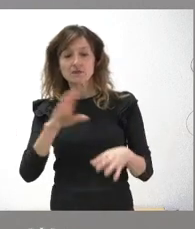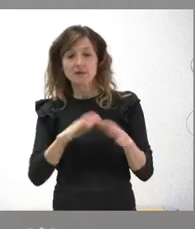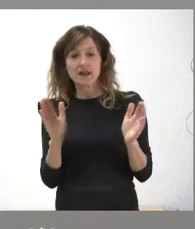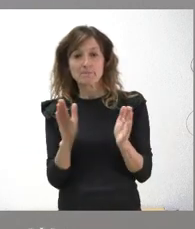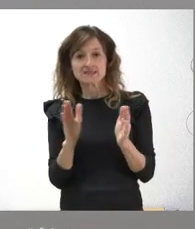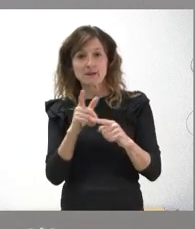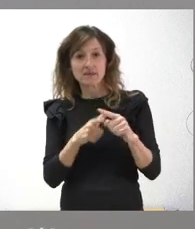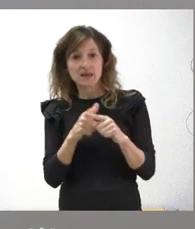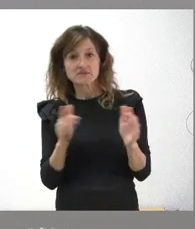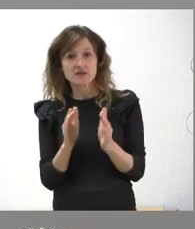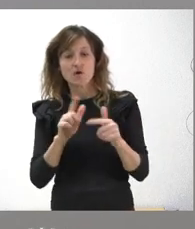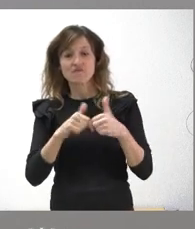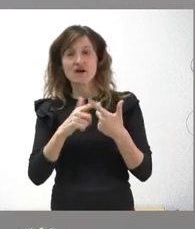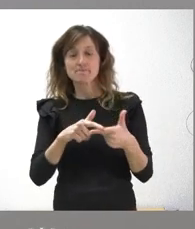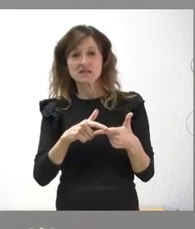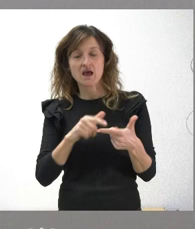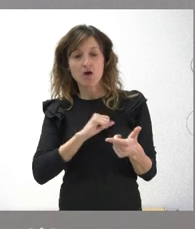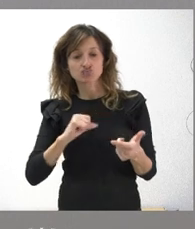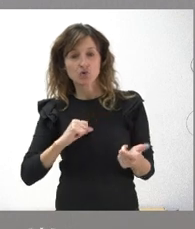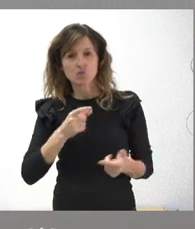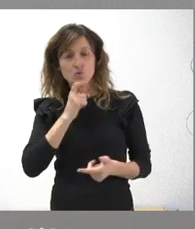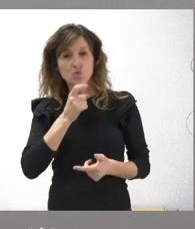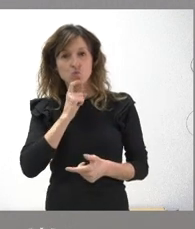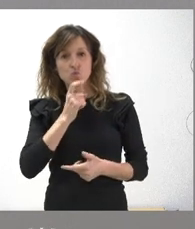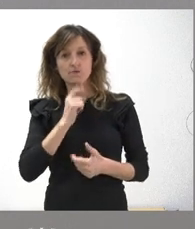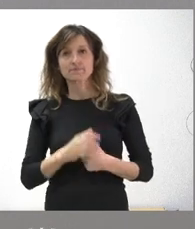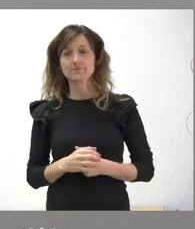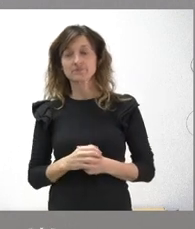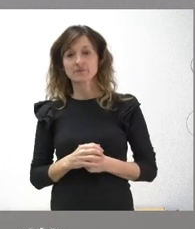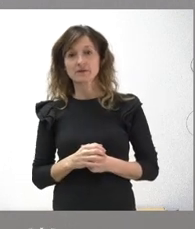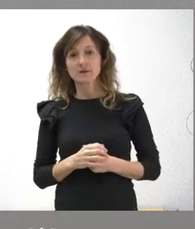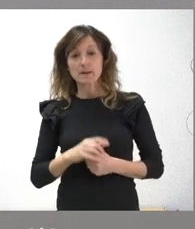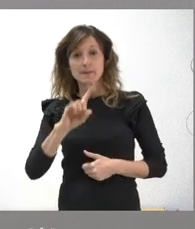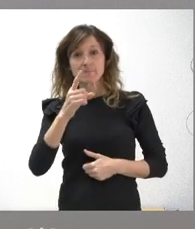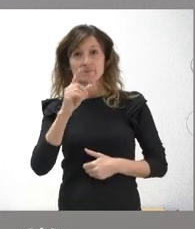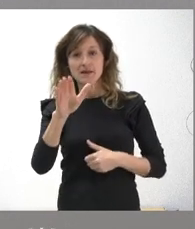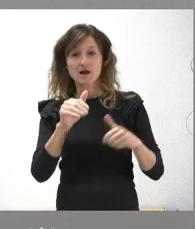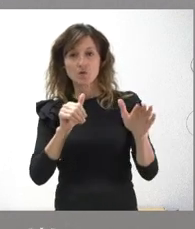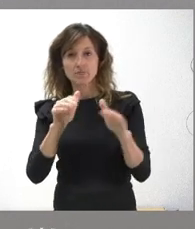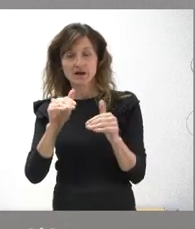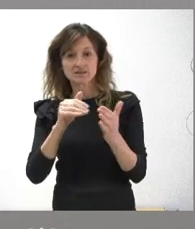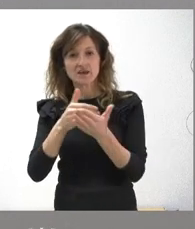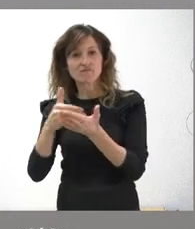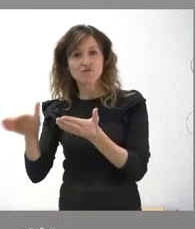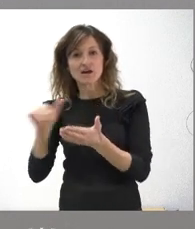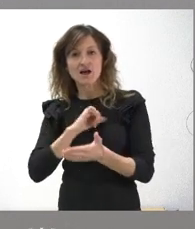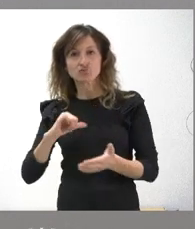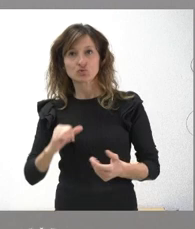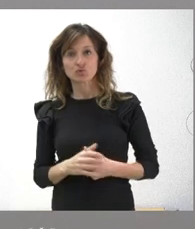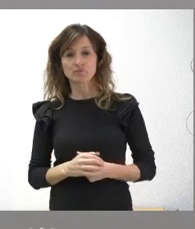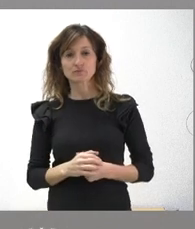pymes o para las familias o para los autónomos tenemos dificultades fíjese cuando se hizo la primera convocatoria se excluyó directamente a los